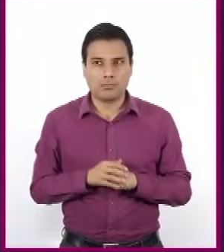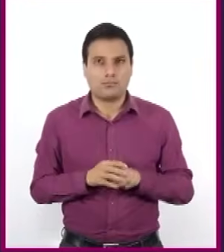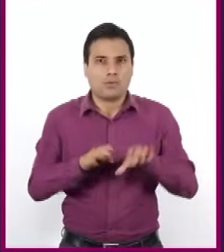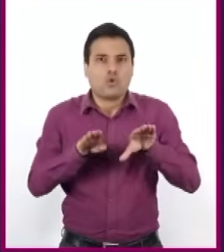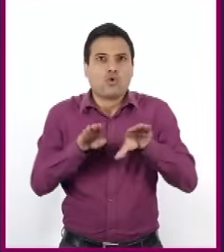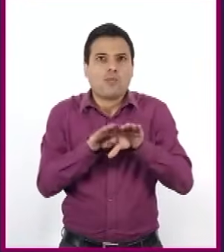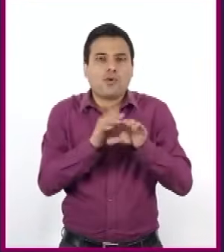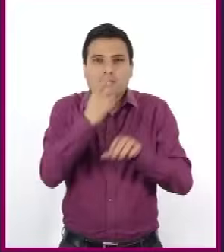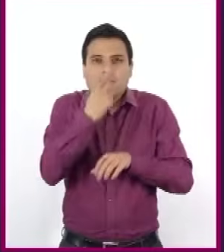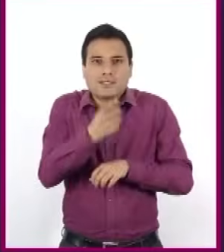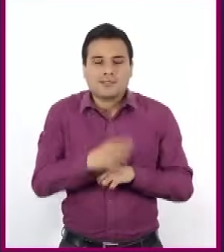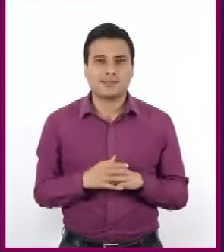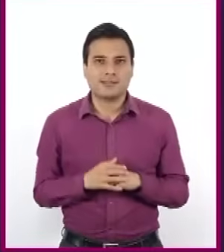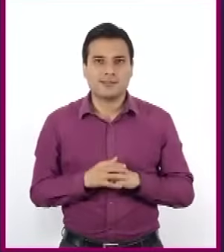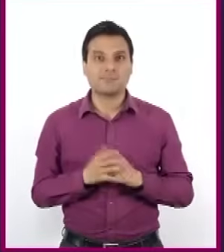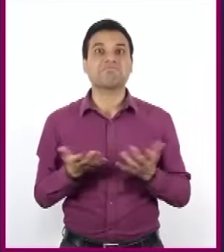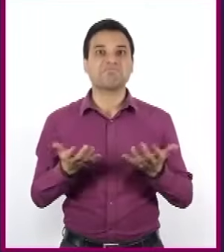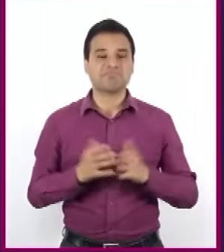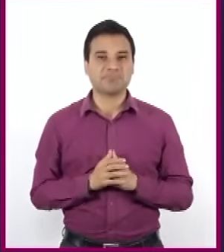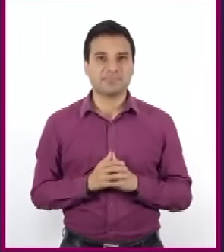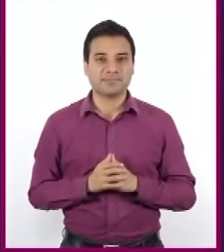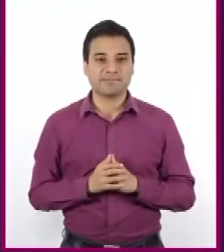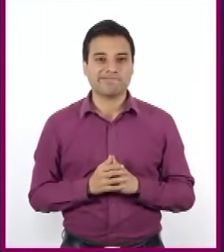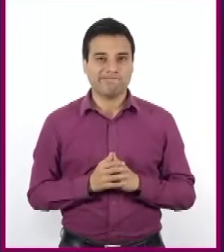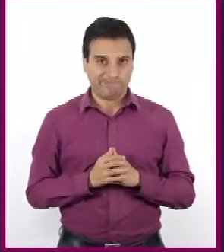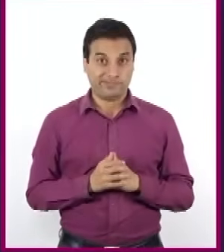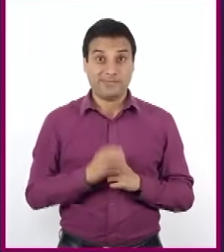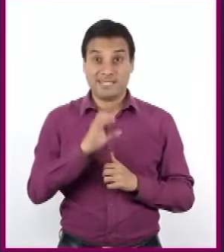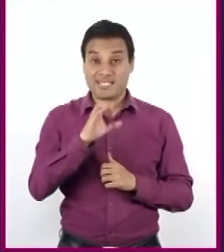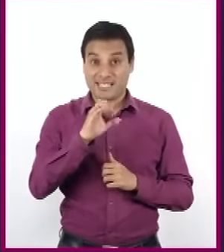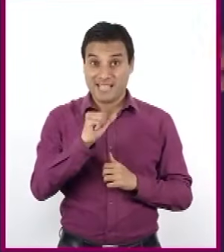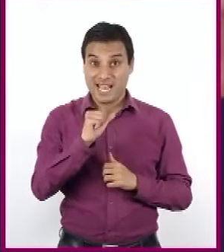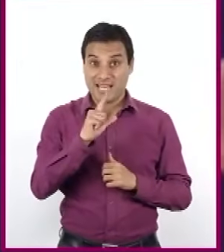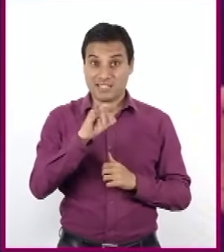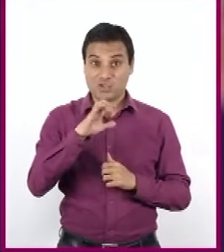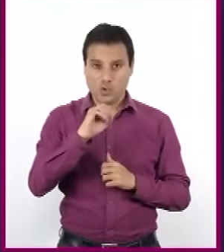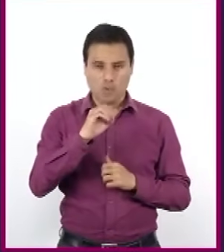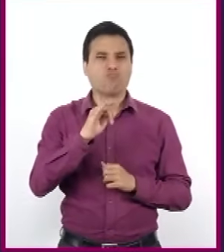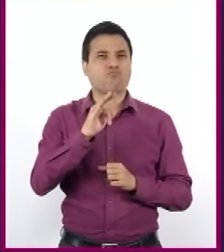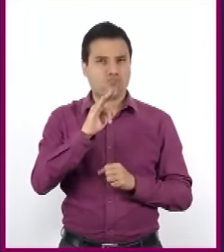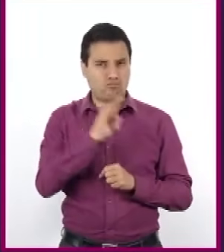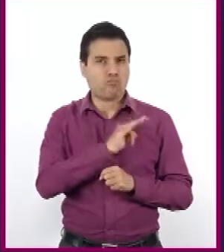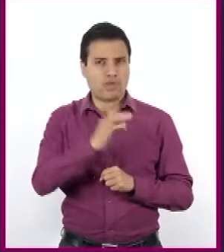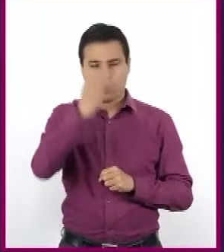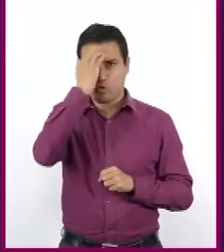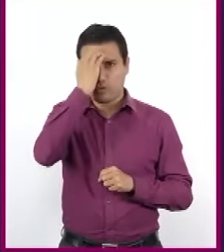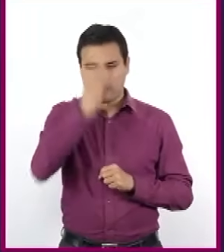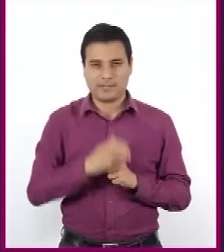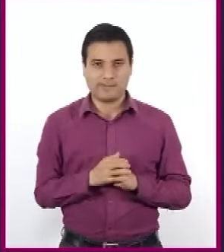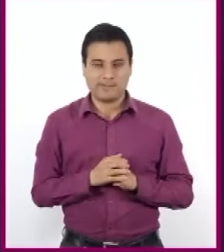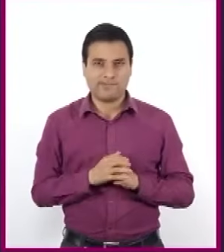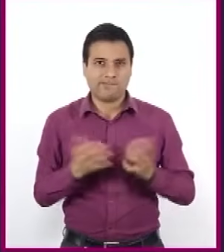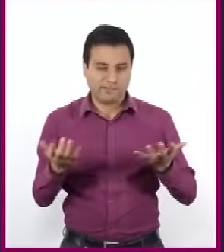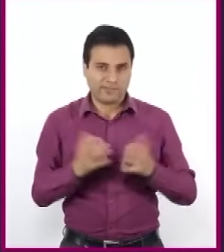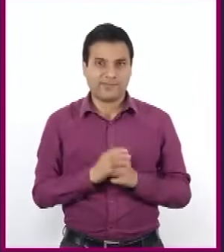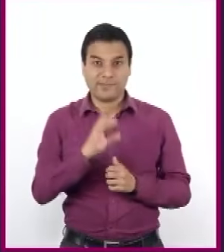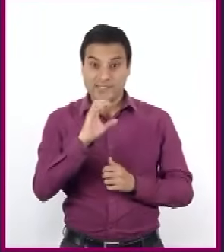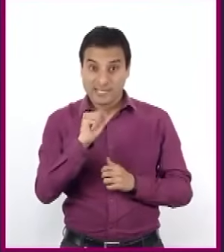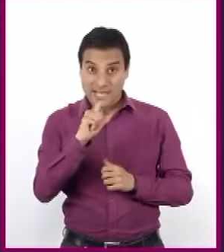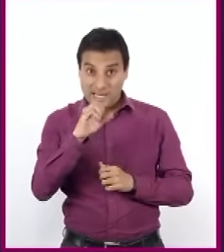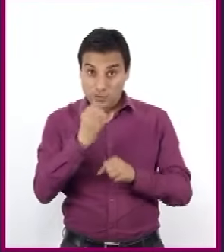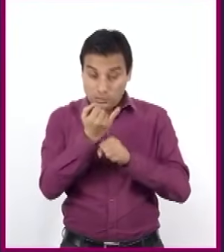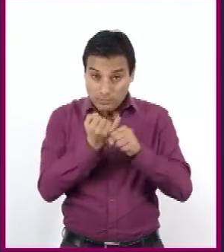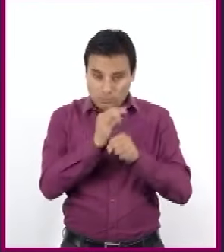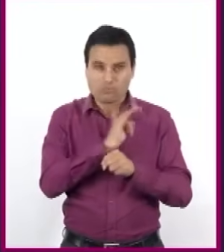su vida? Por medio del calcio conoceremos la génesis y la expansión del universo, la formación de la Tierra y